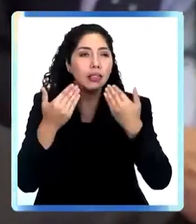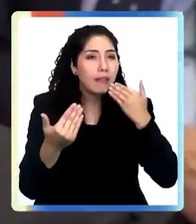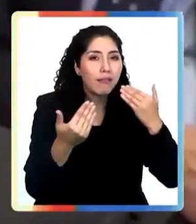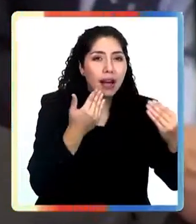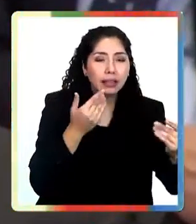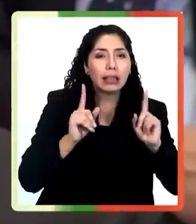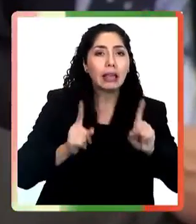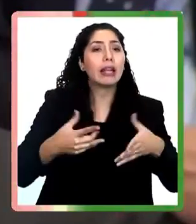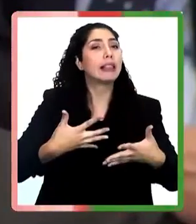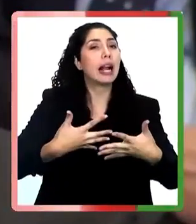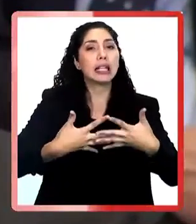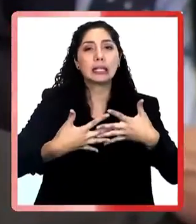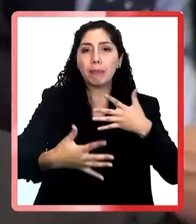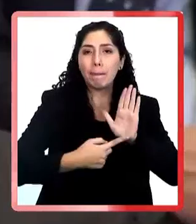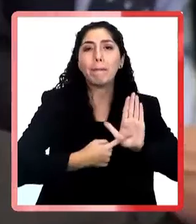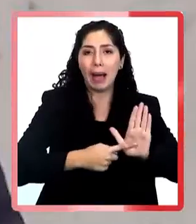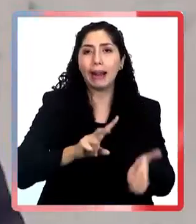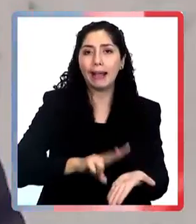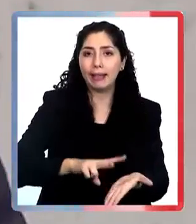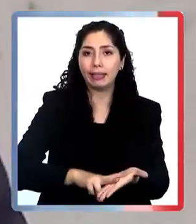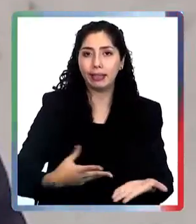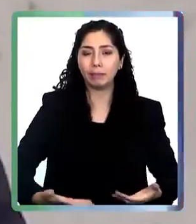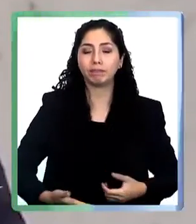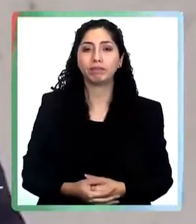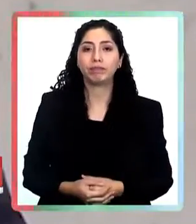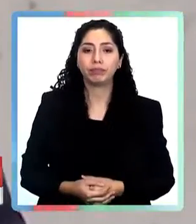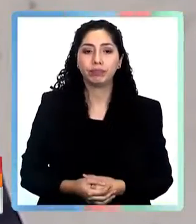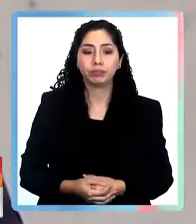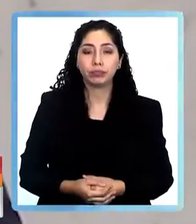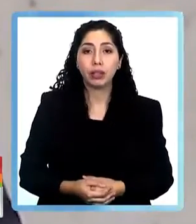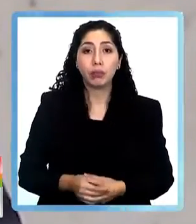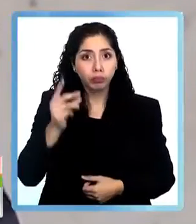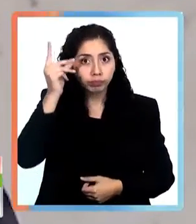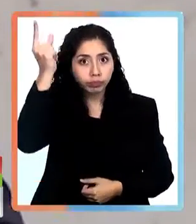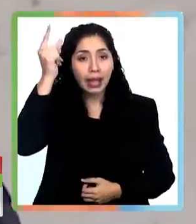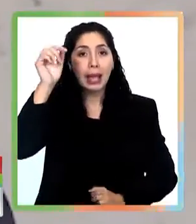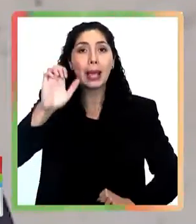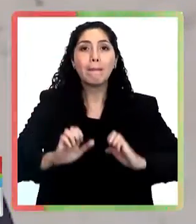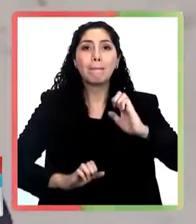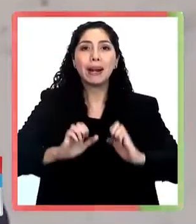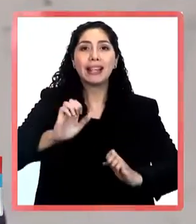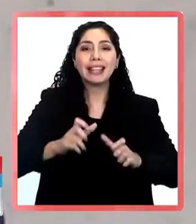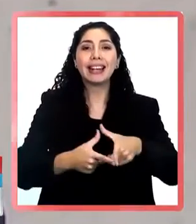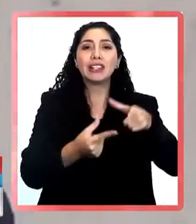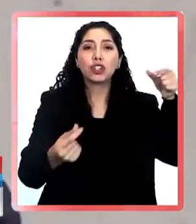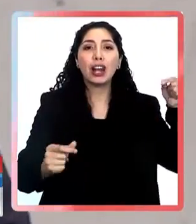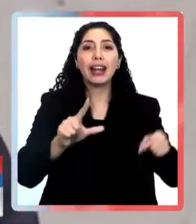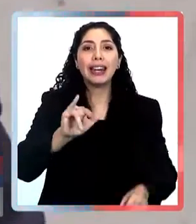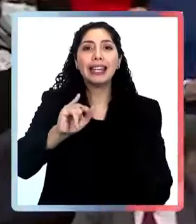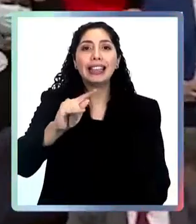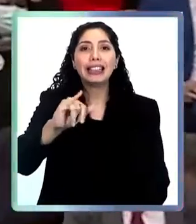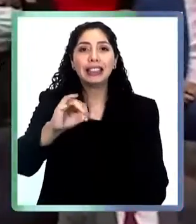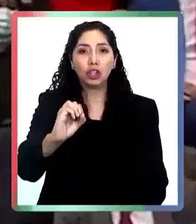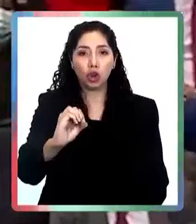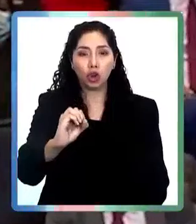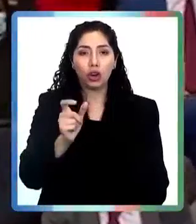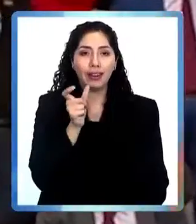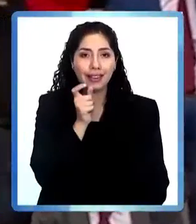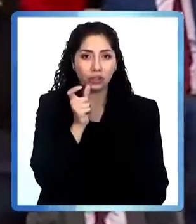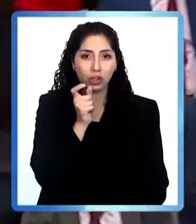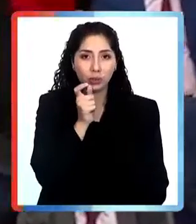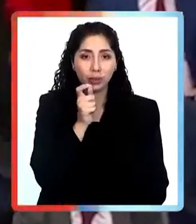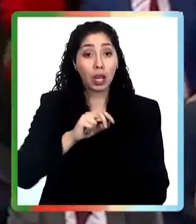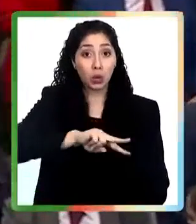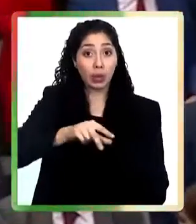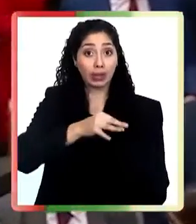que sea transporte vamos a crear la empresa natural del líquido el mandato que